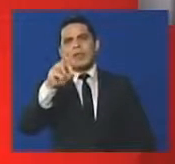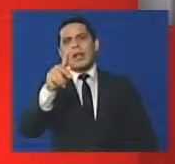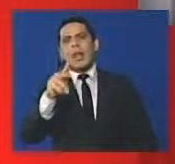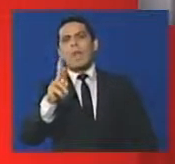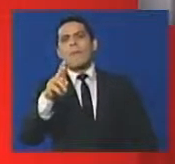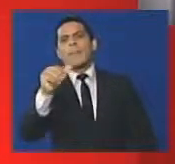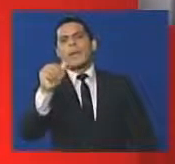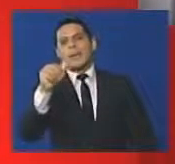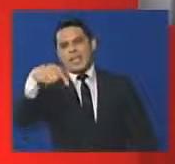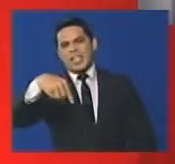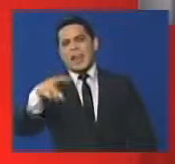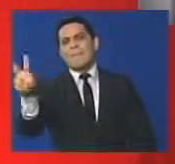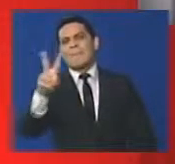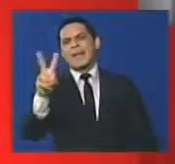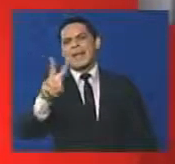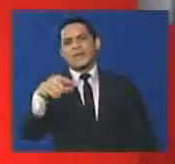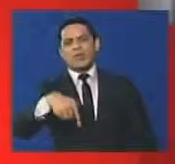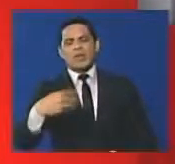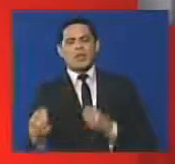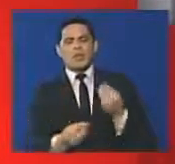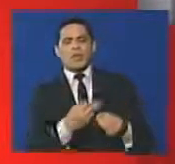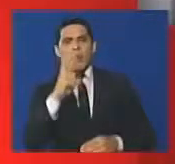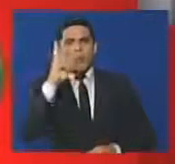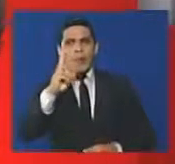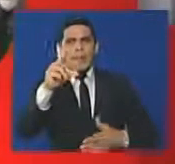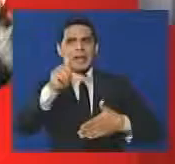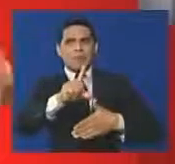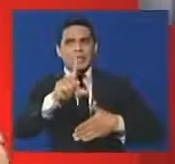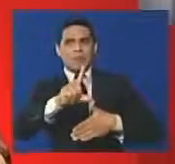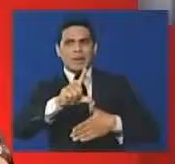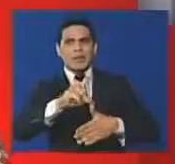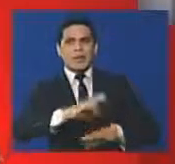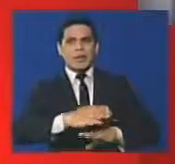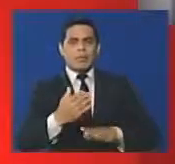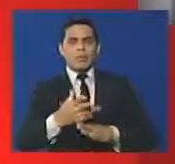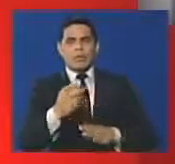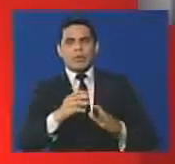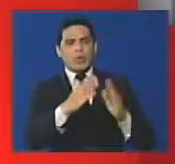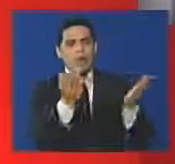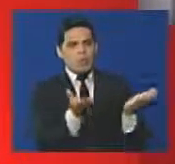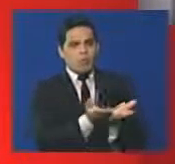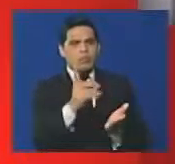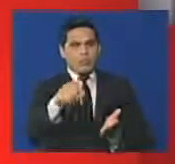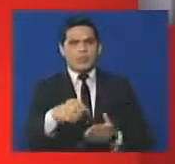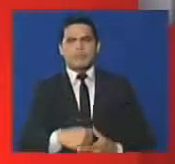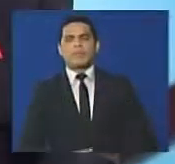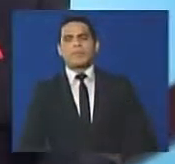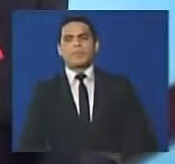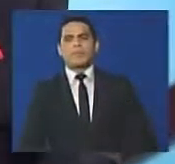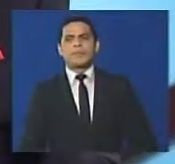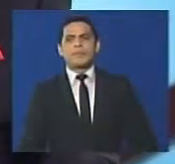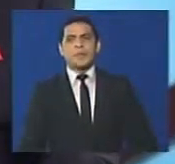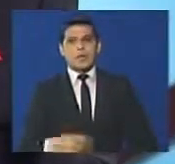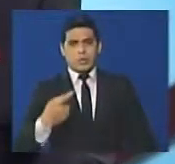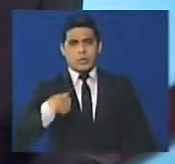Venezuela actualmente? ¿Cómo está ese movimiento con respecto a Latinoamérica y por qué no la referencia mundial? Yo creo que Venezuela